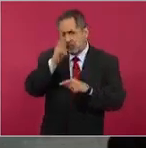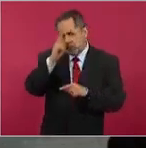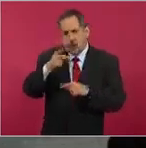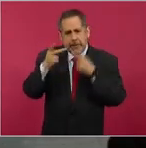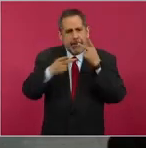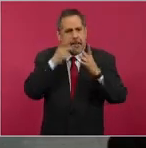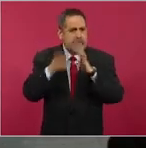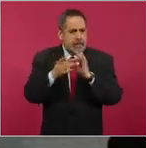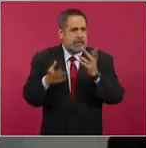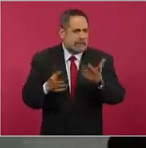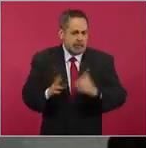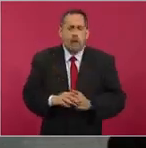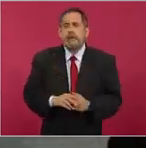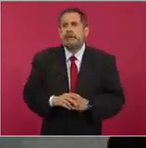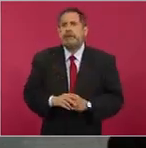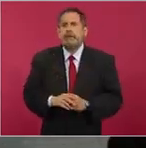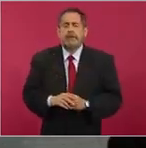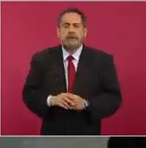Esto